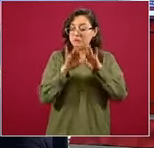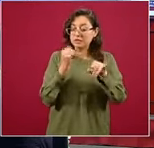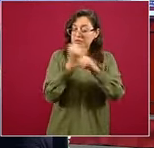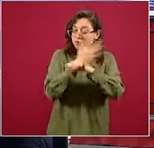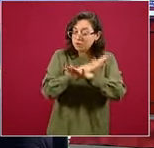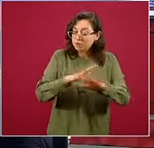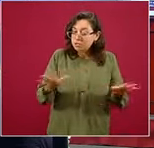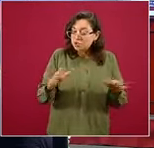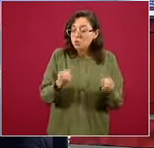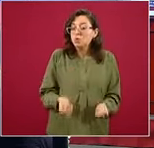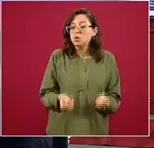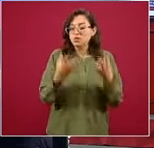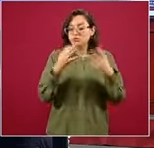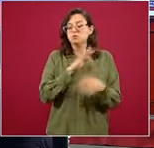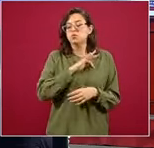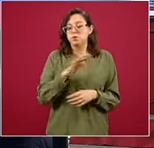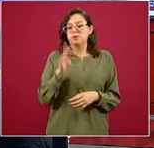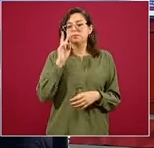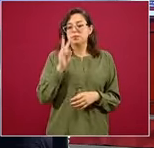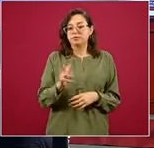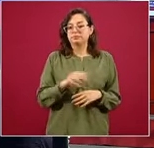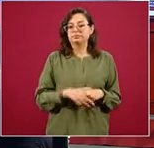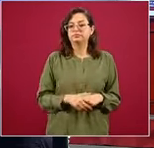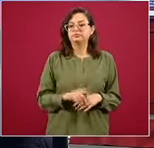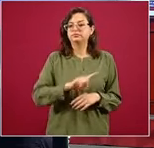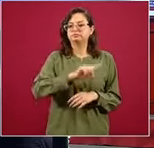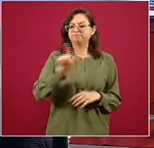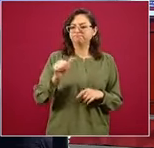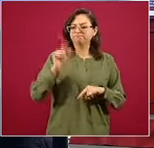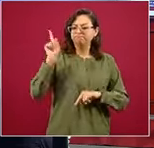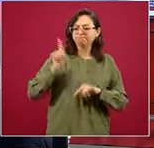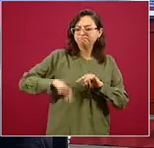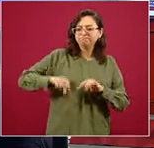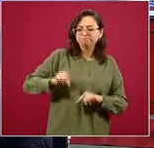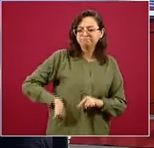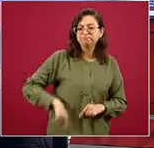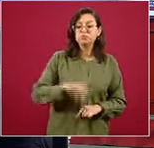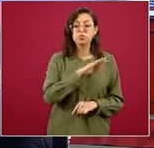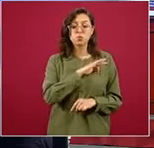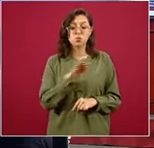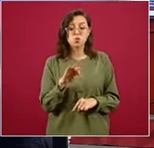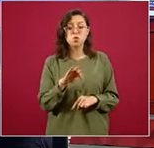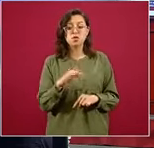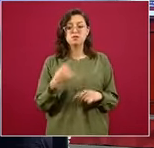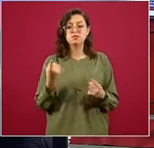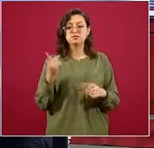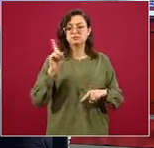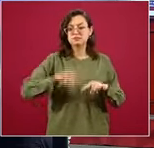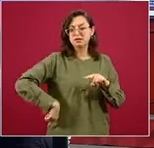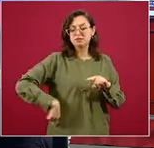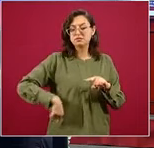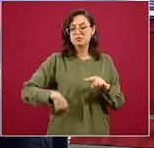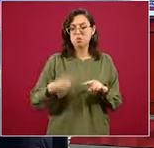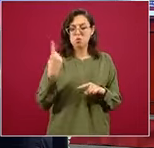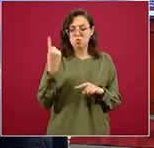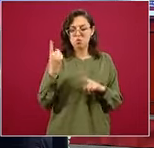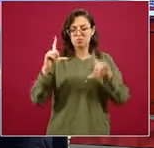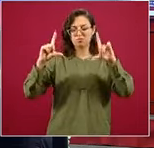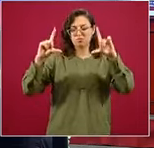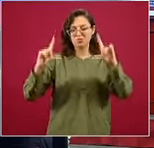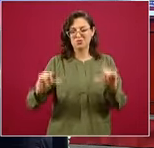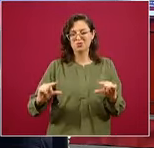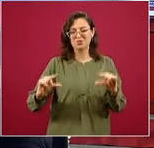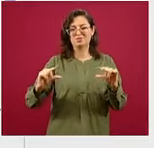ve el dato concreto. Se puede quitar aquí, vamos por ejemplo a quitar confirmados, hacemos clic ahí, desaparecen